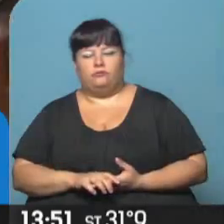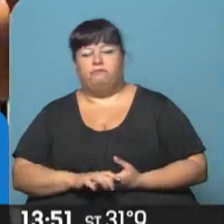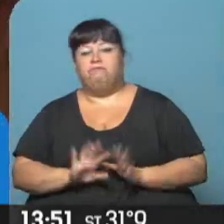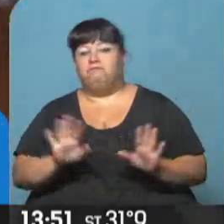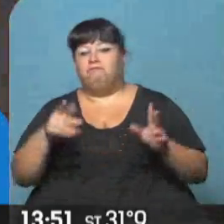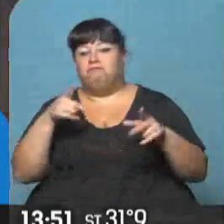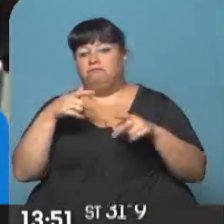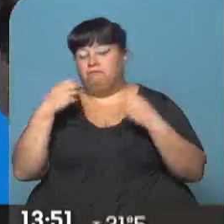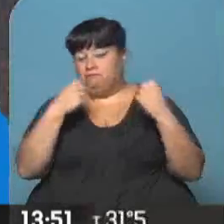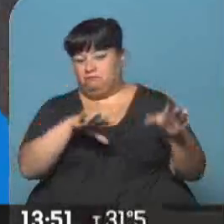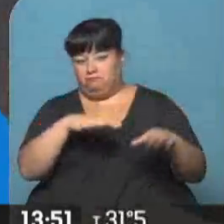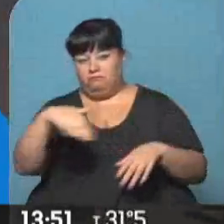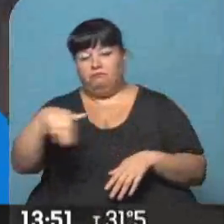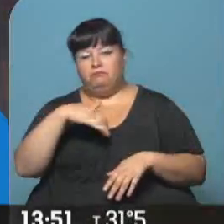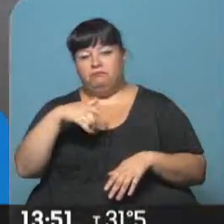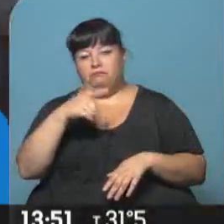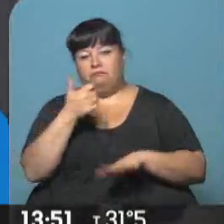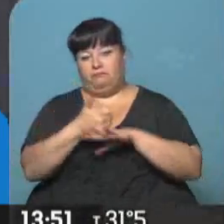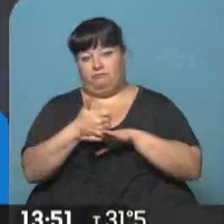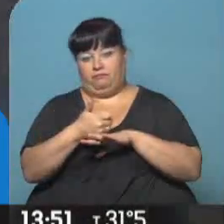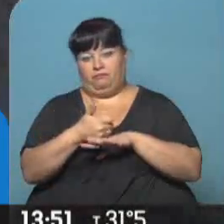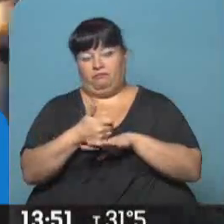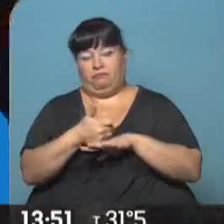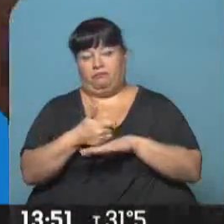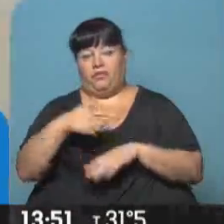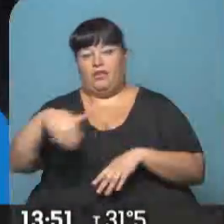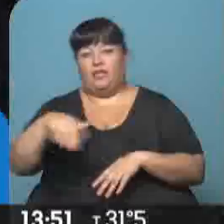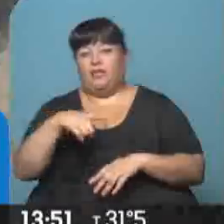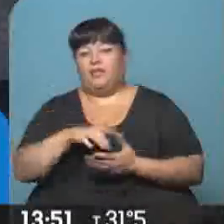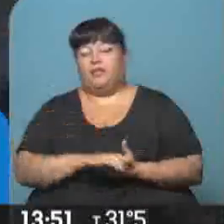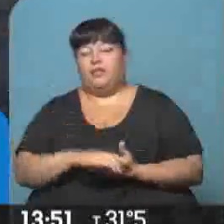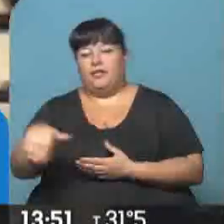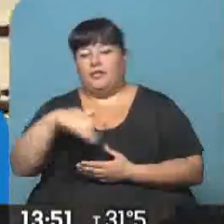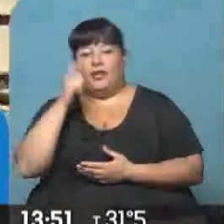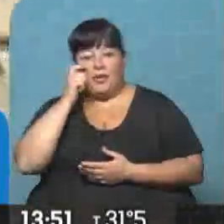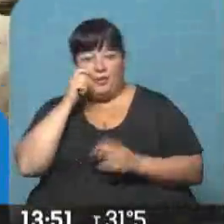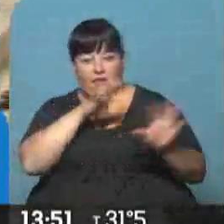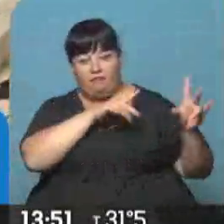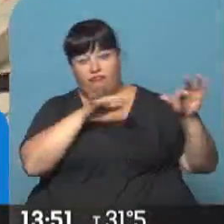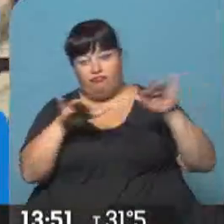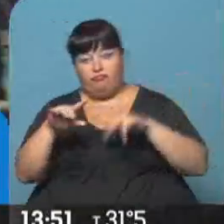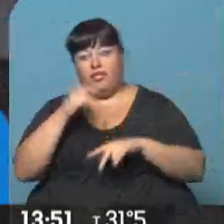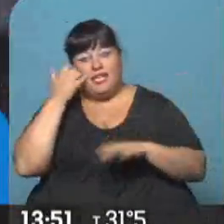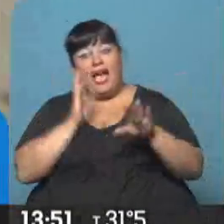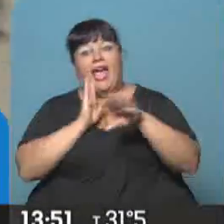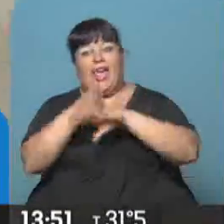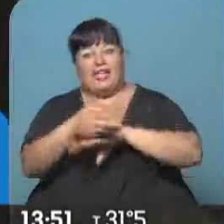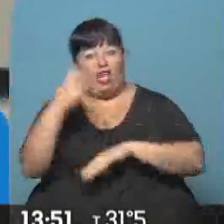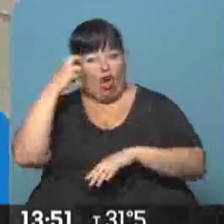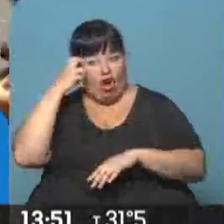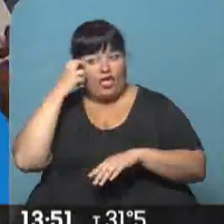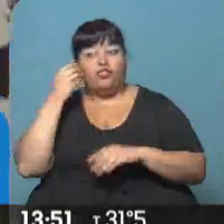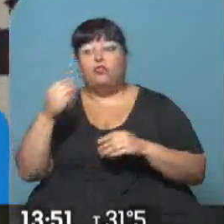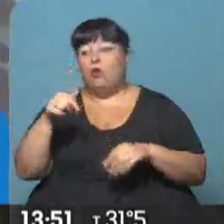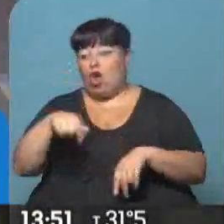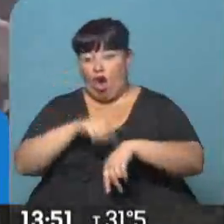Dejan lo que es su presencia aquí en la avenida Rivadavia y ya ingresan al Congreso porque